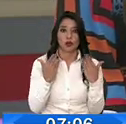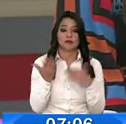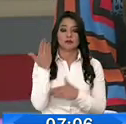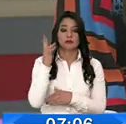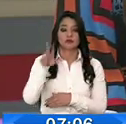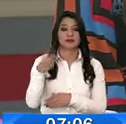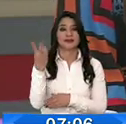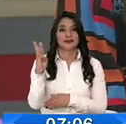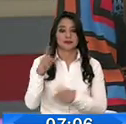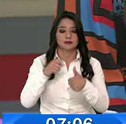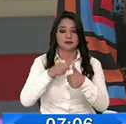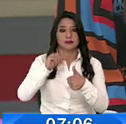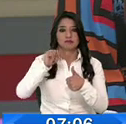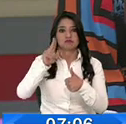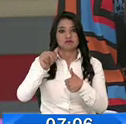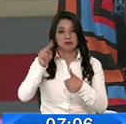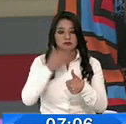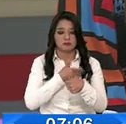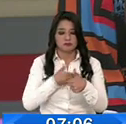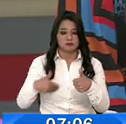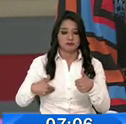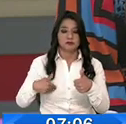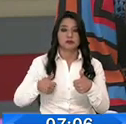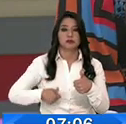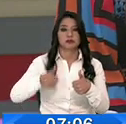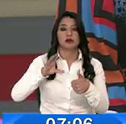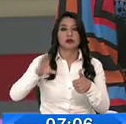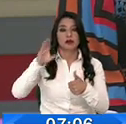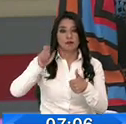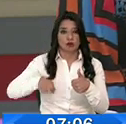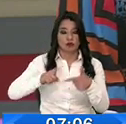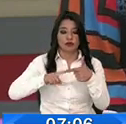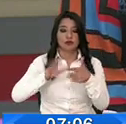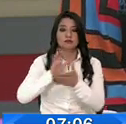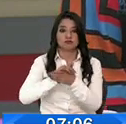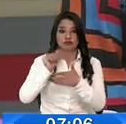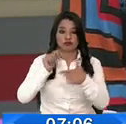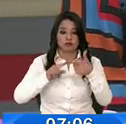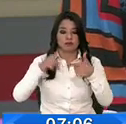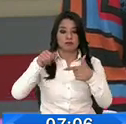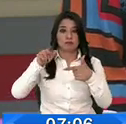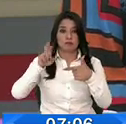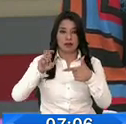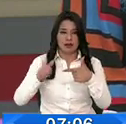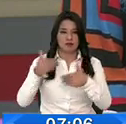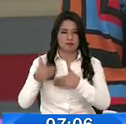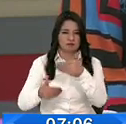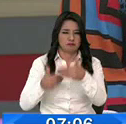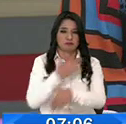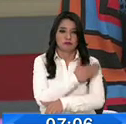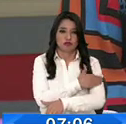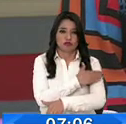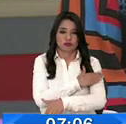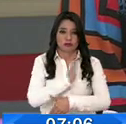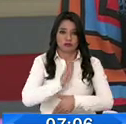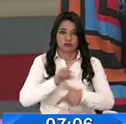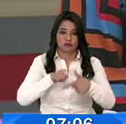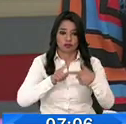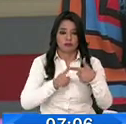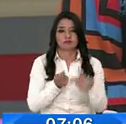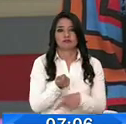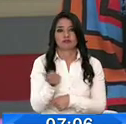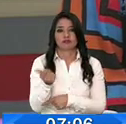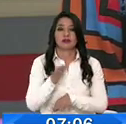2016 de jimmy salazar presidente del colegio de abogados y su esposa pamela martínez procesada por el caso sobornos fueron anulados por